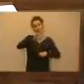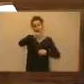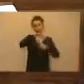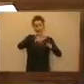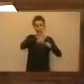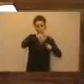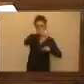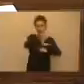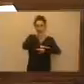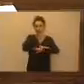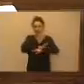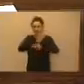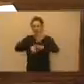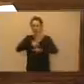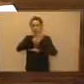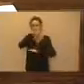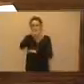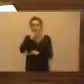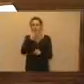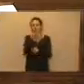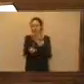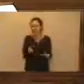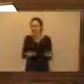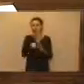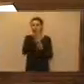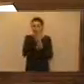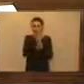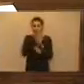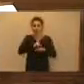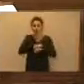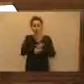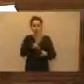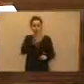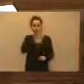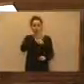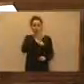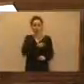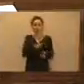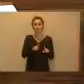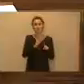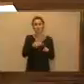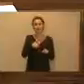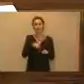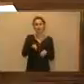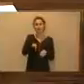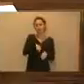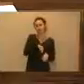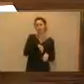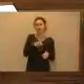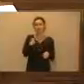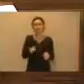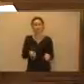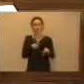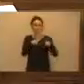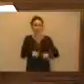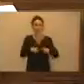que haya hecho eso, y le decimos simplemente que no siga ese patrón, que está siguiendo su partido a nivel estatal, a nivel asturiano. El problema de las puertas giratorias,